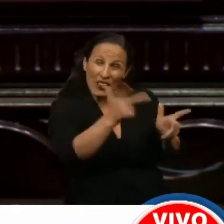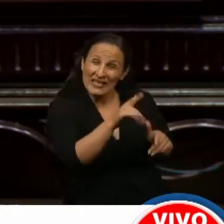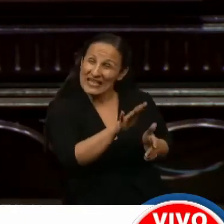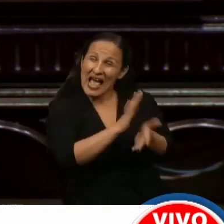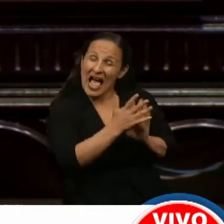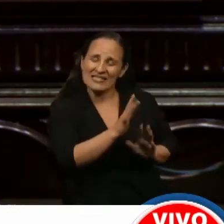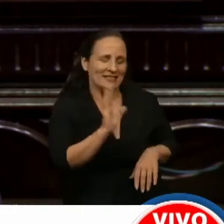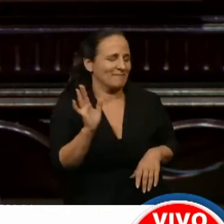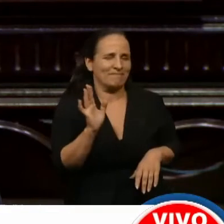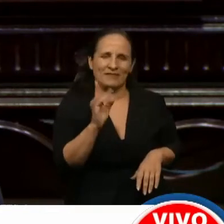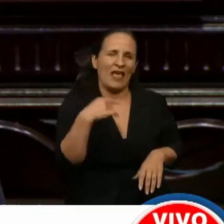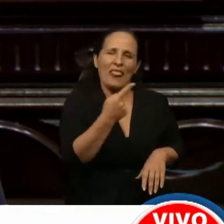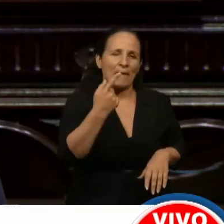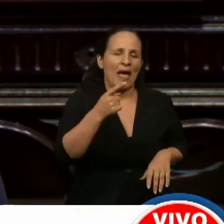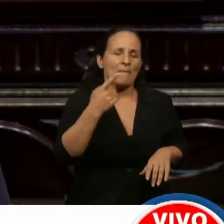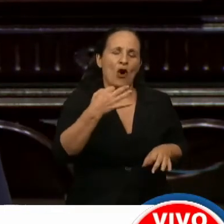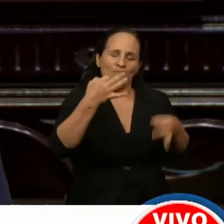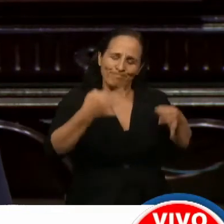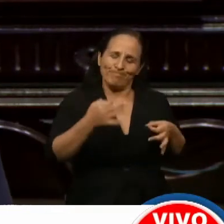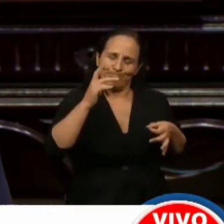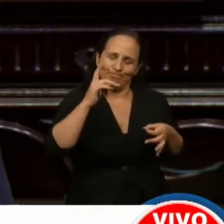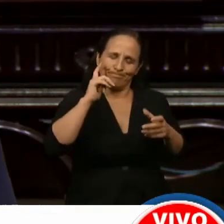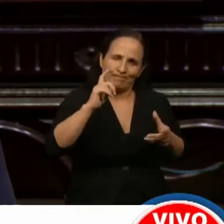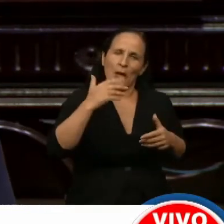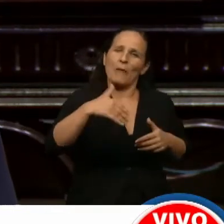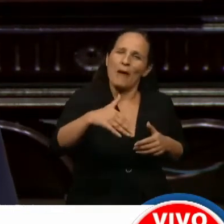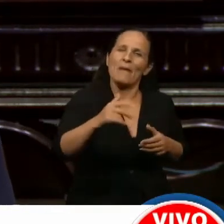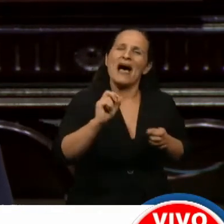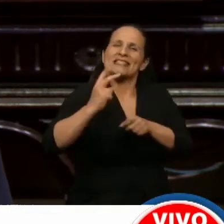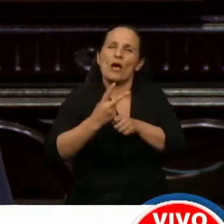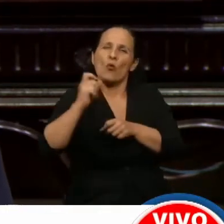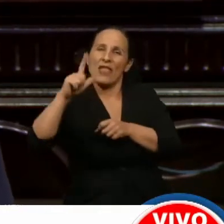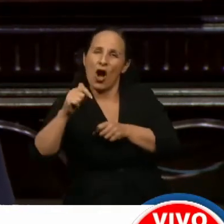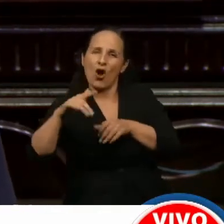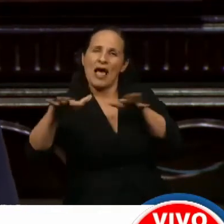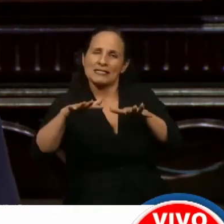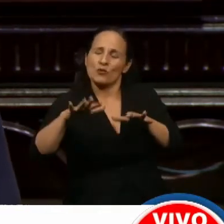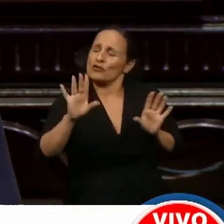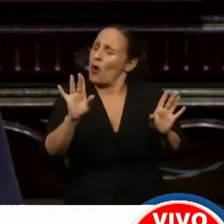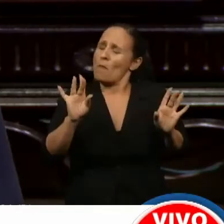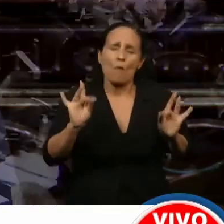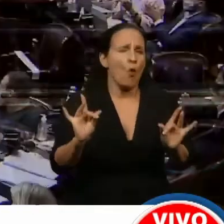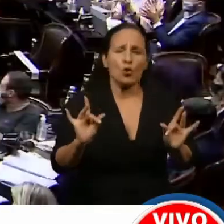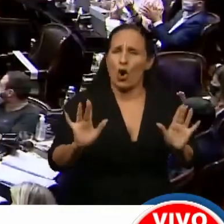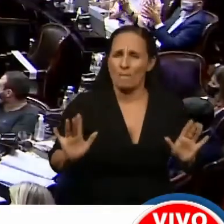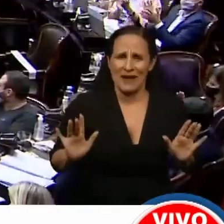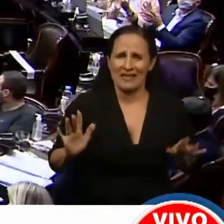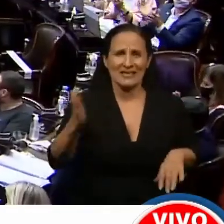ser más inteligente. Estamos ante una inexorable segunda ola y va a ser complejo.